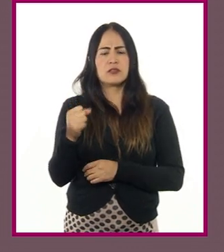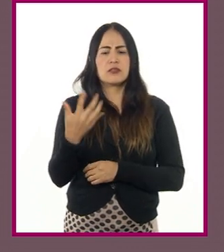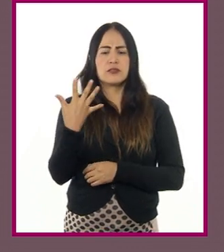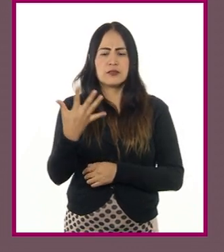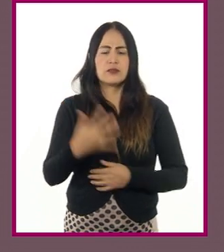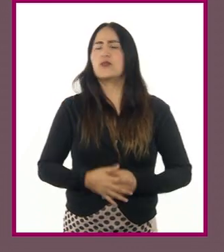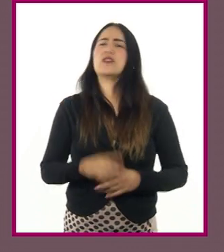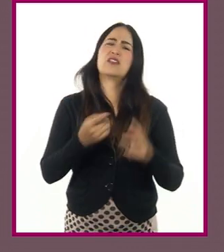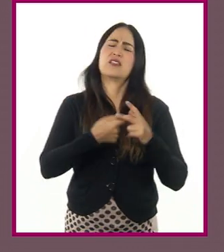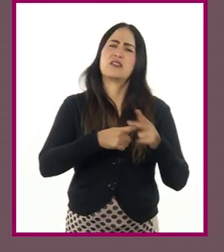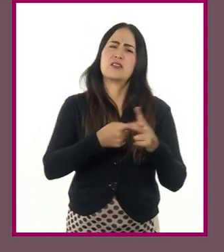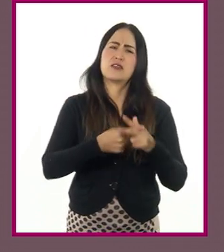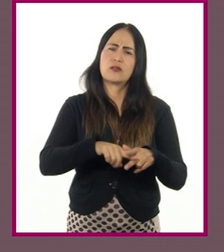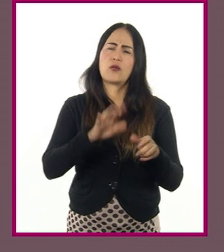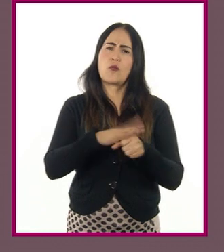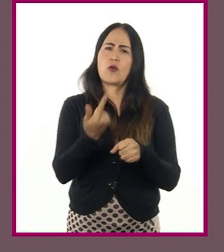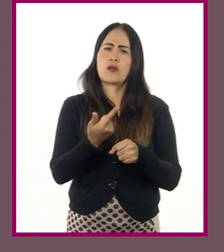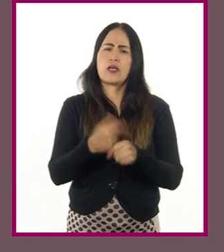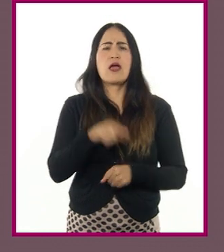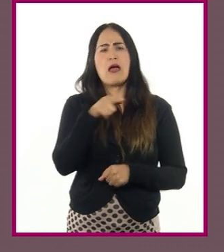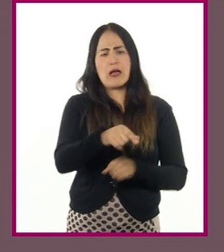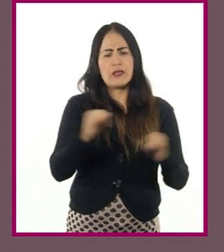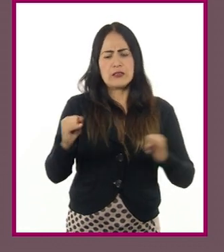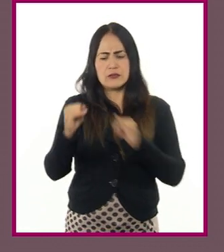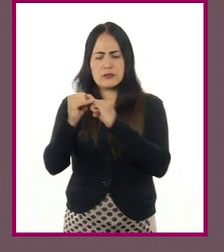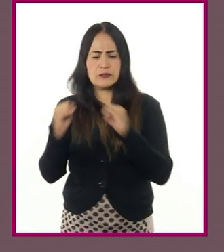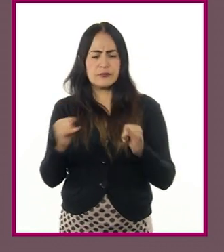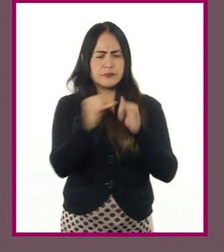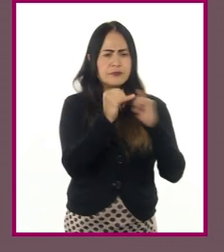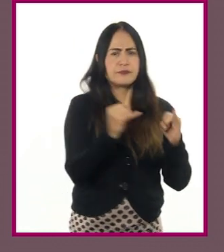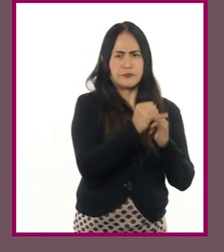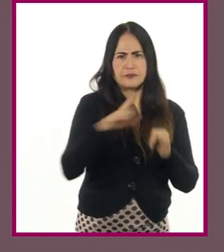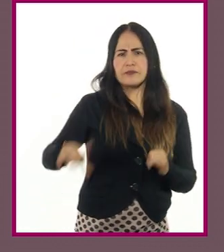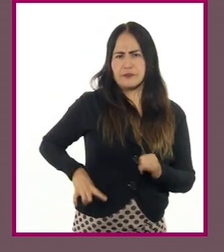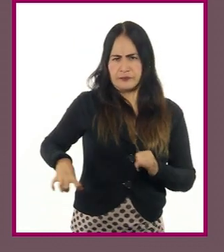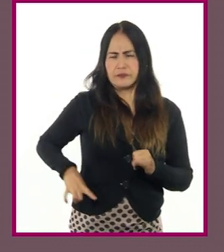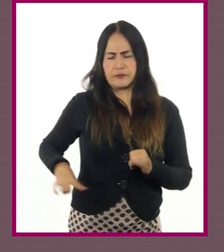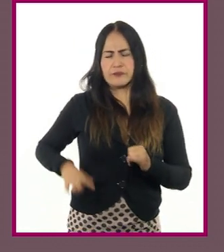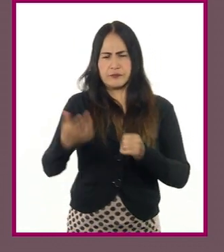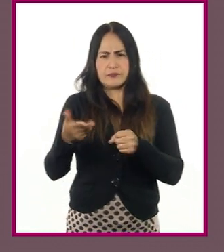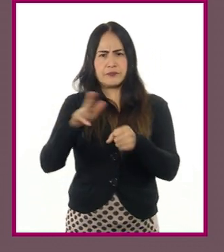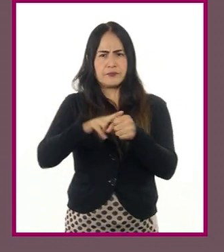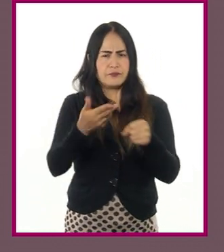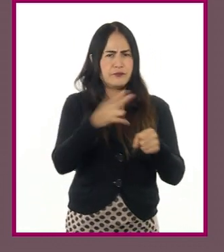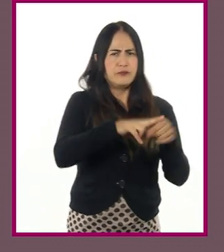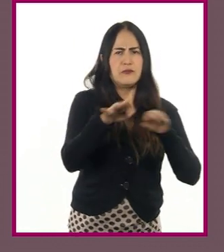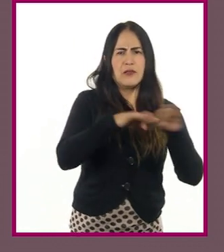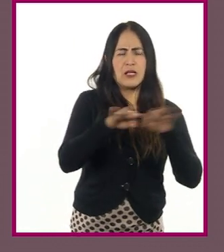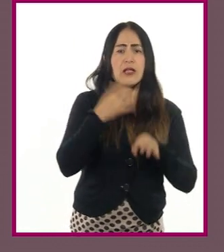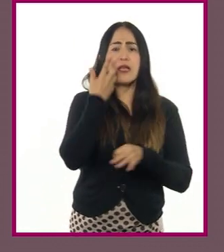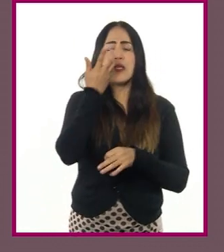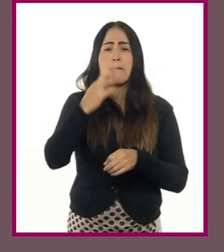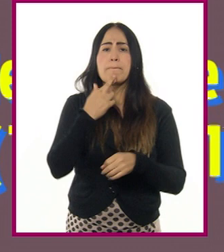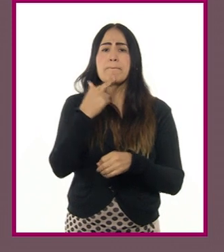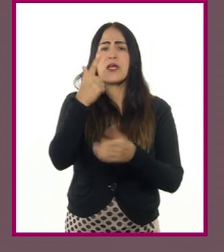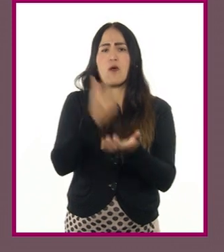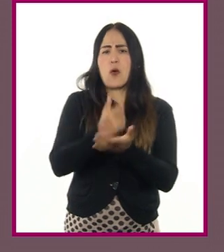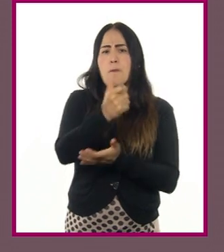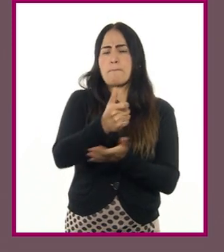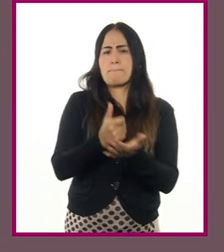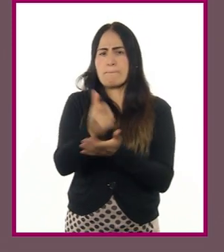porque médicos residentes de diferentes dependencias del sector público de salud buscaban mejoras laborales y